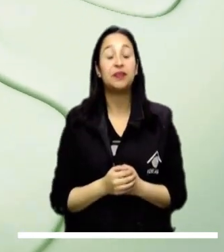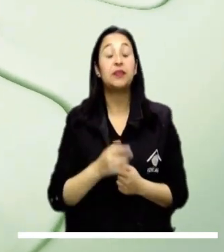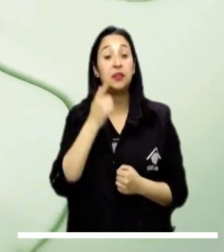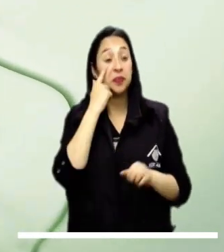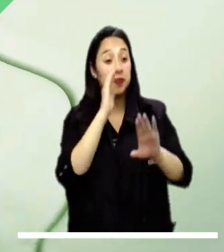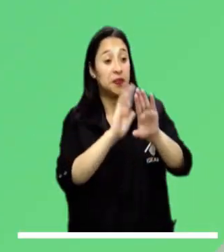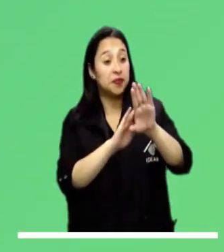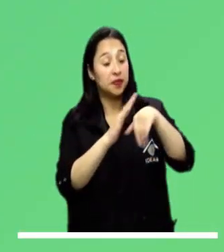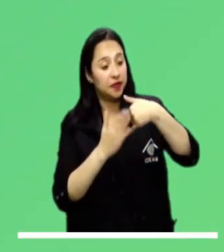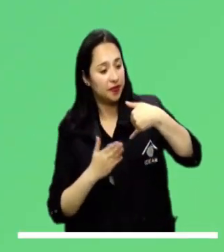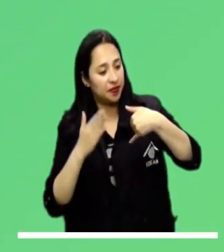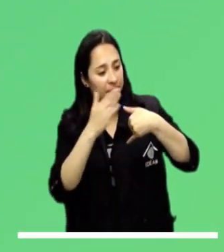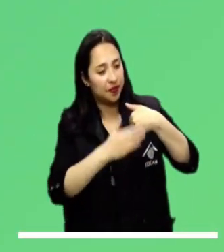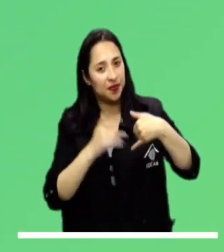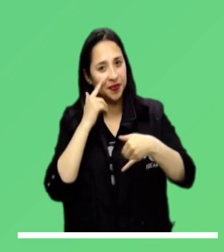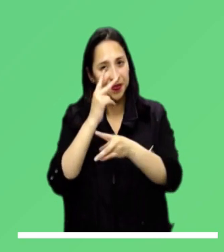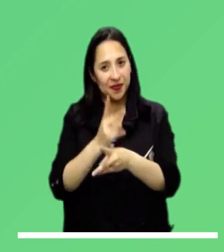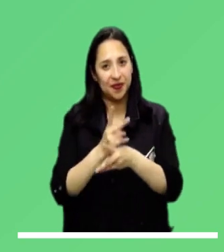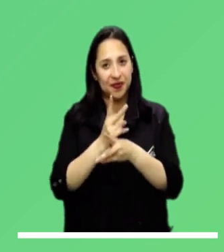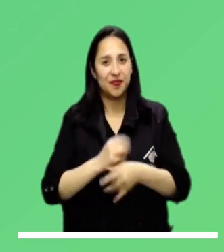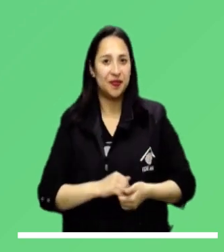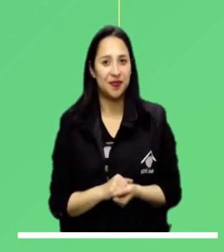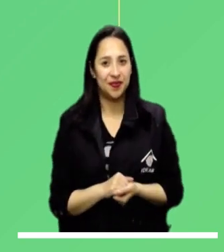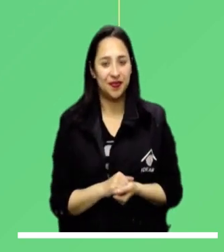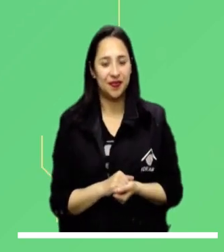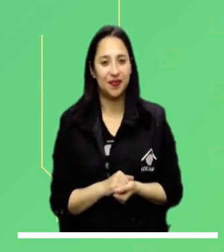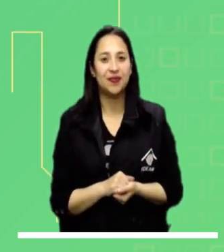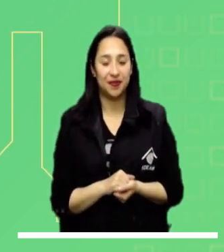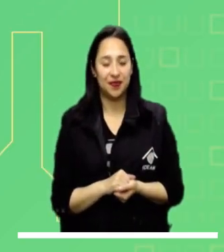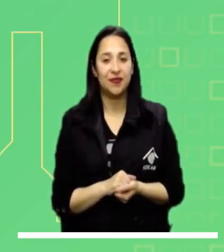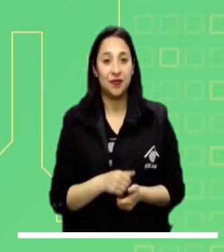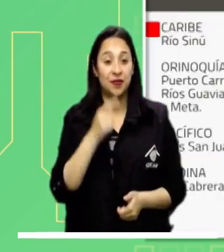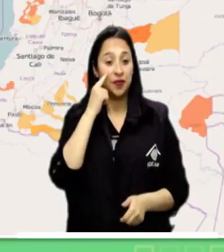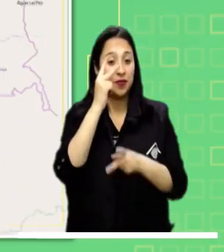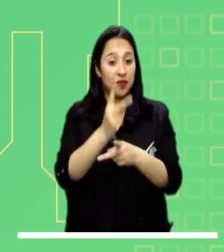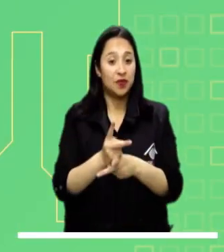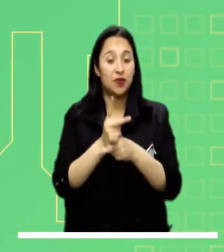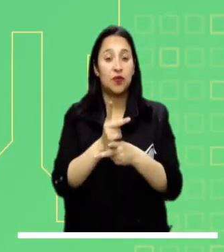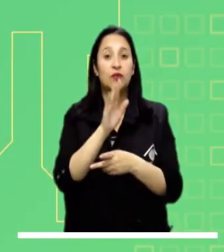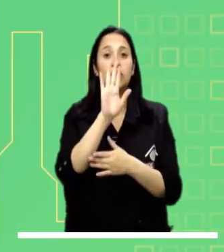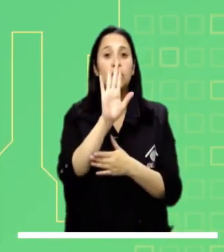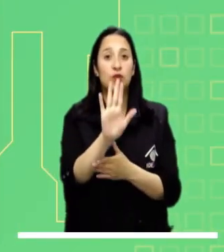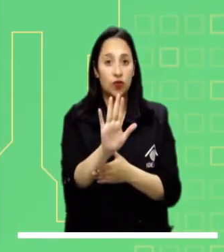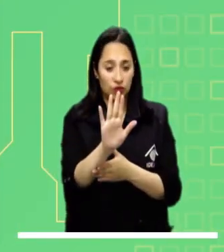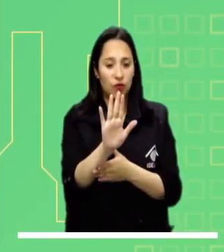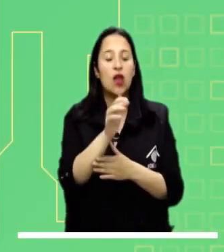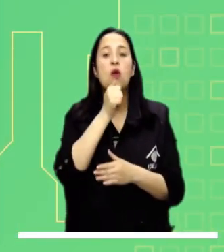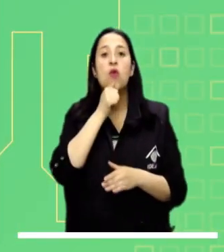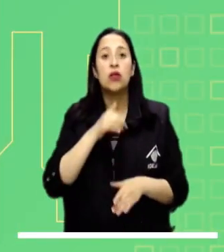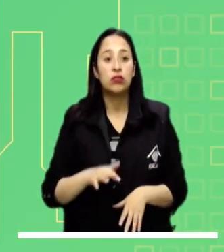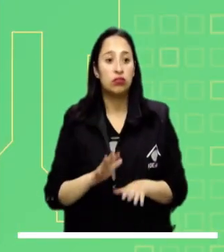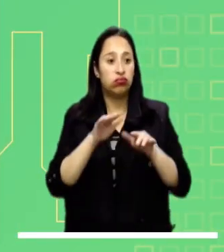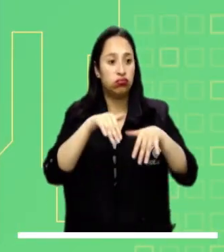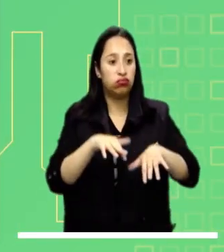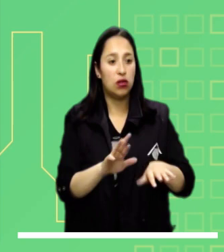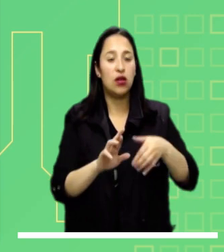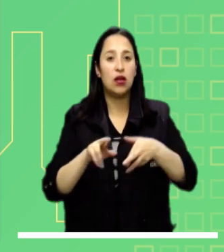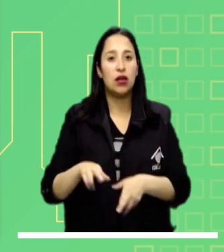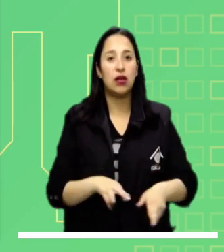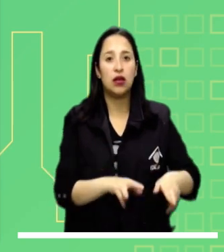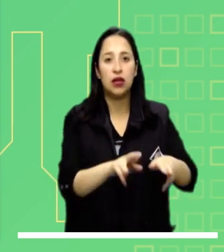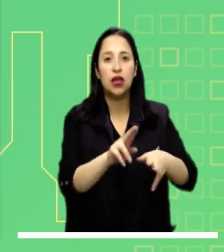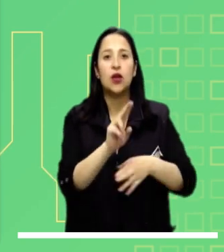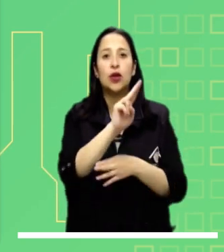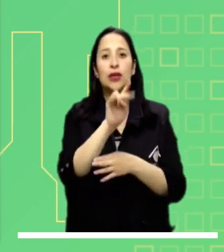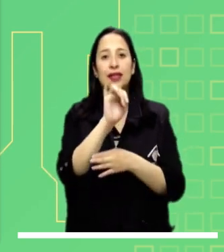de la capital. Mucha atención a las principales alertas para hoy a nivel nacional. Continúan en alerta a causa de las